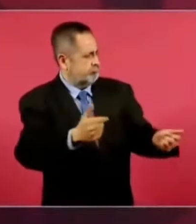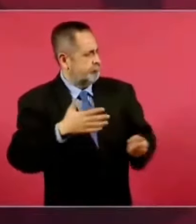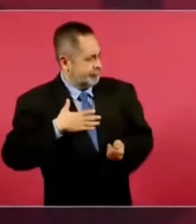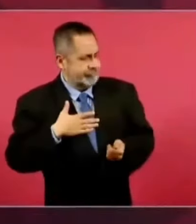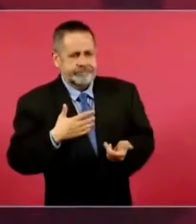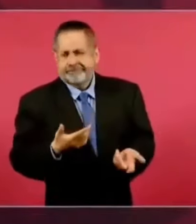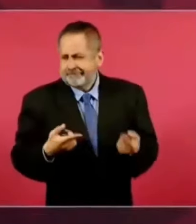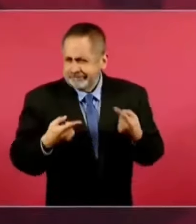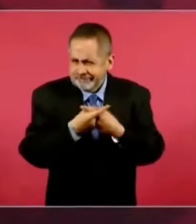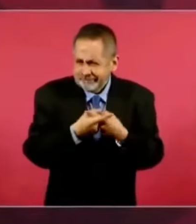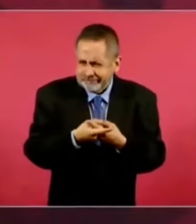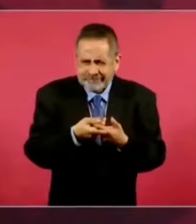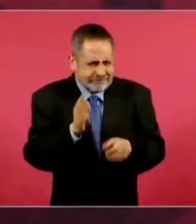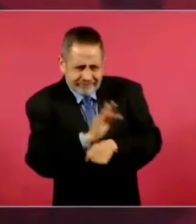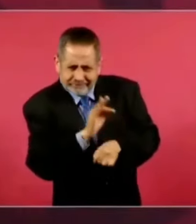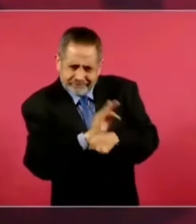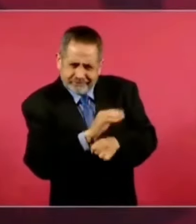¿Quién